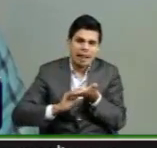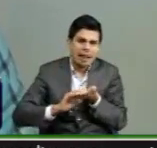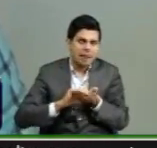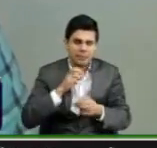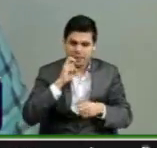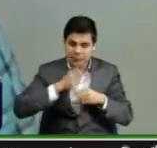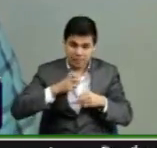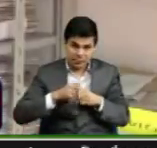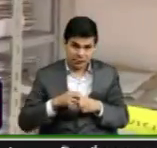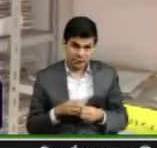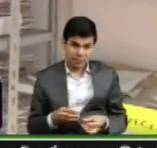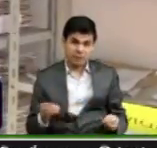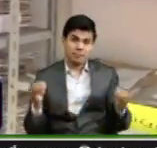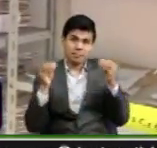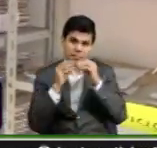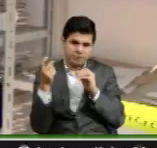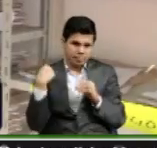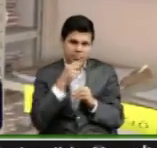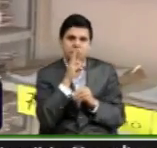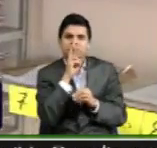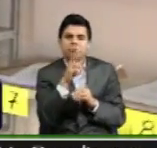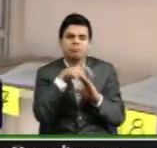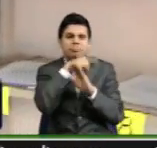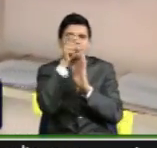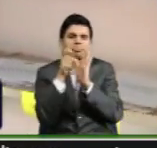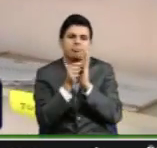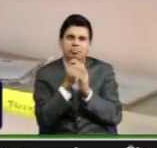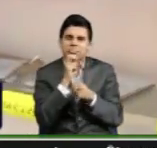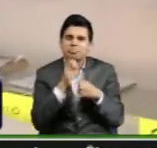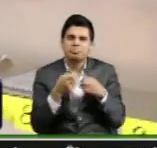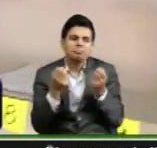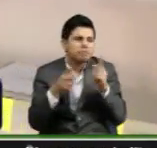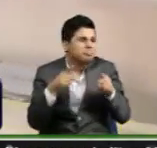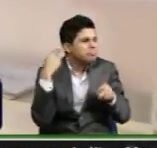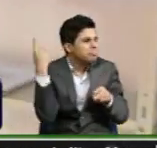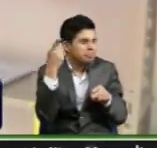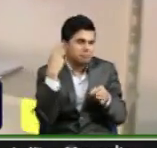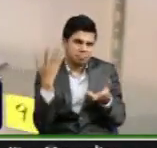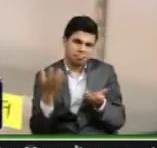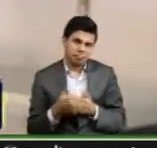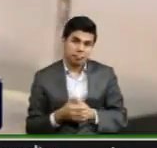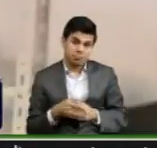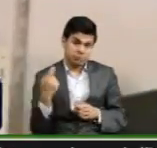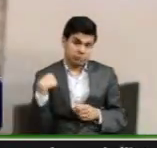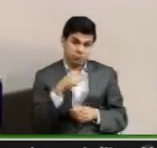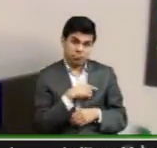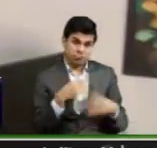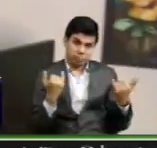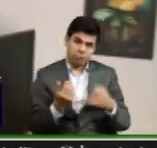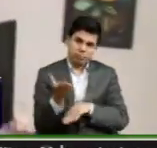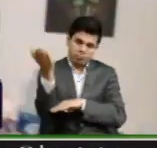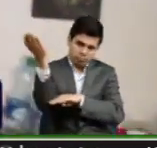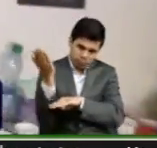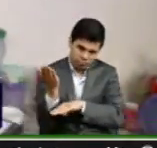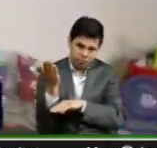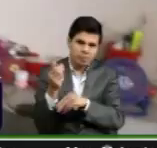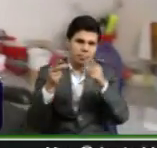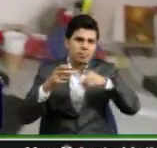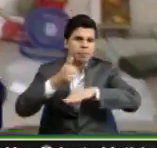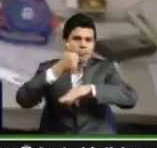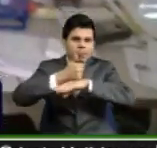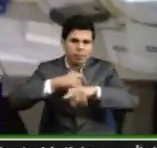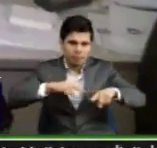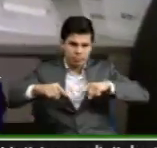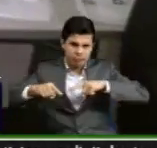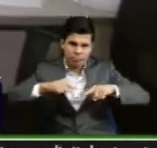nosotros y también darle la respuesta interna que requiere la gente hemos solicitado a nuestros directivos